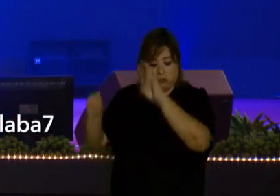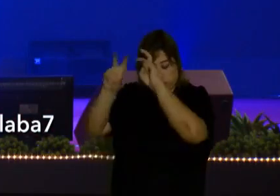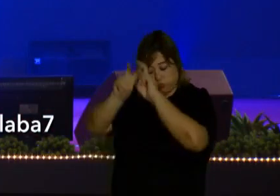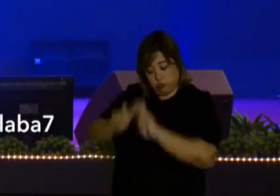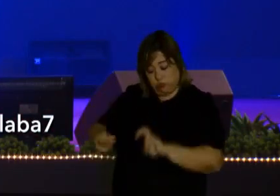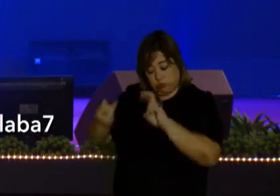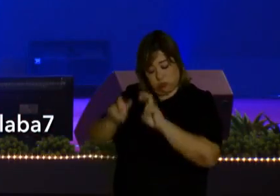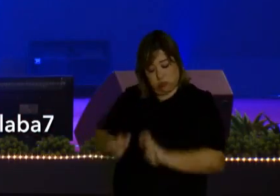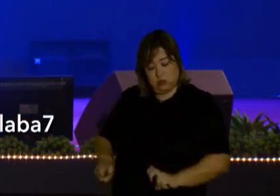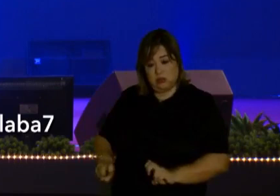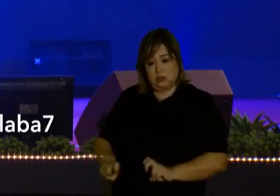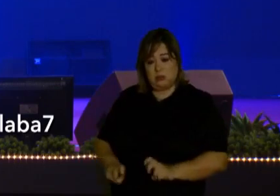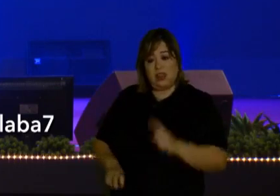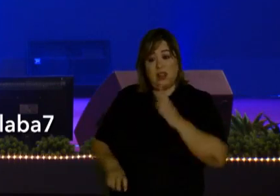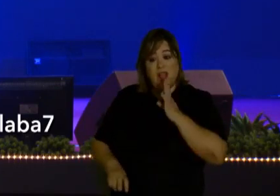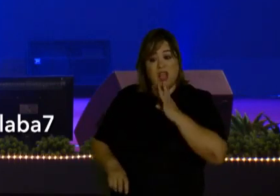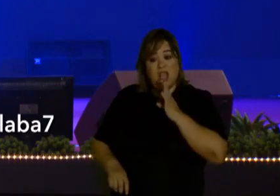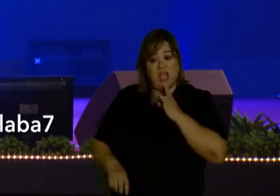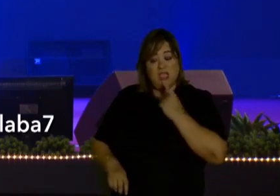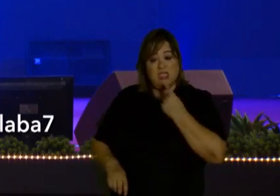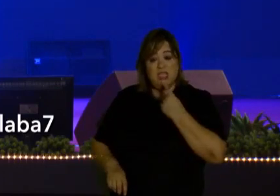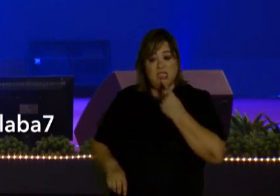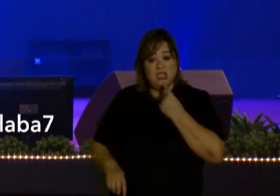está repitiendo.